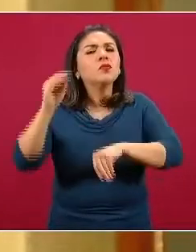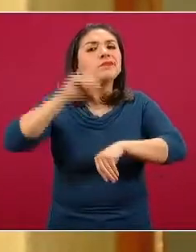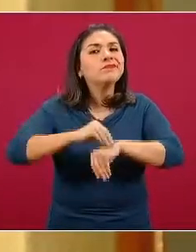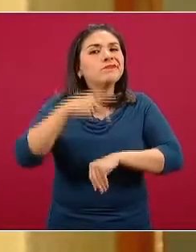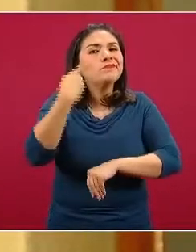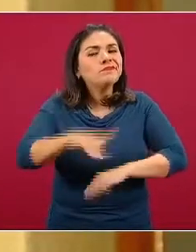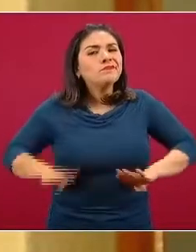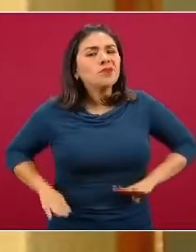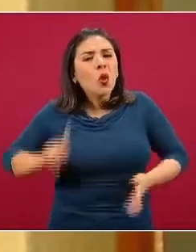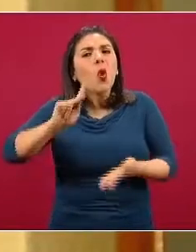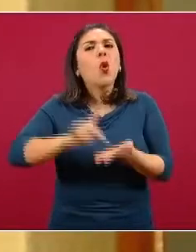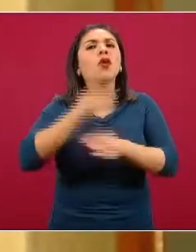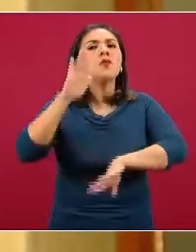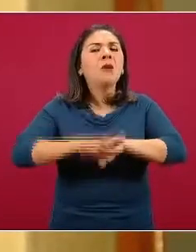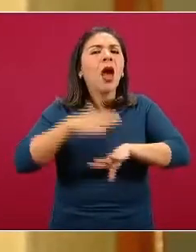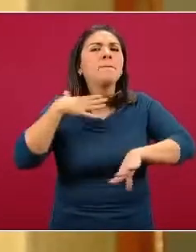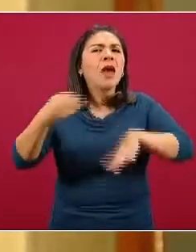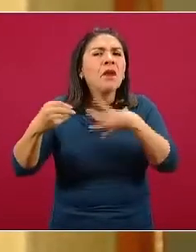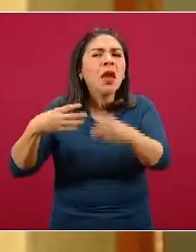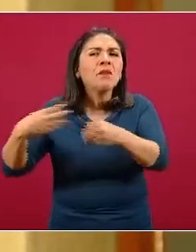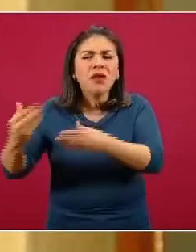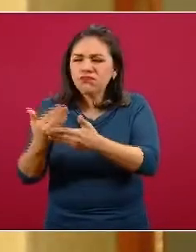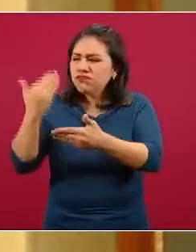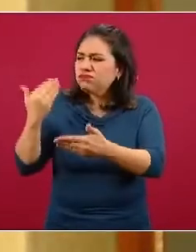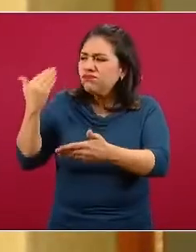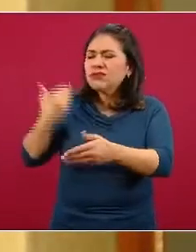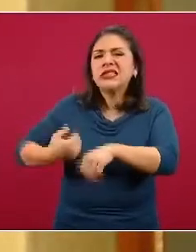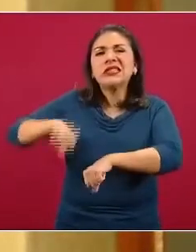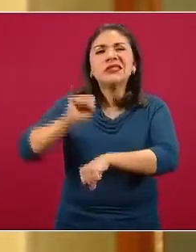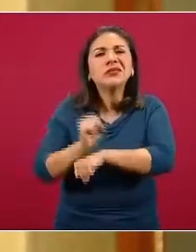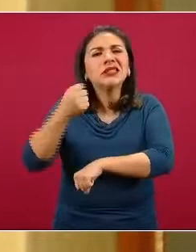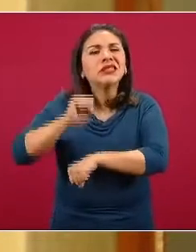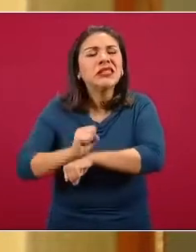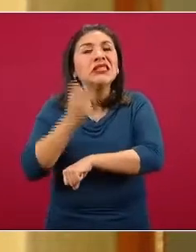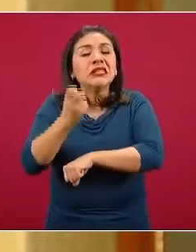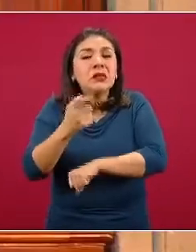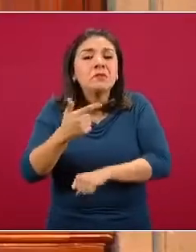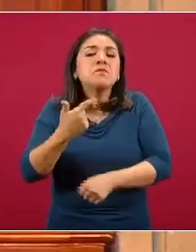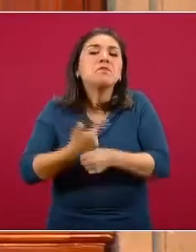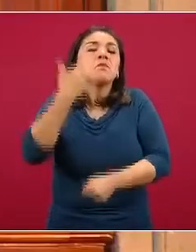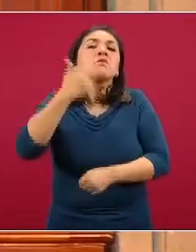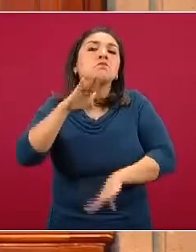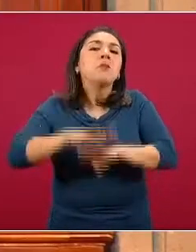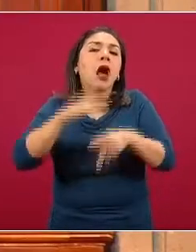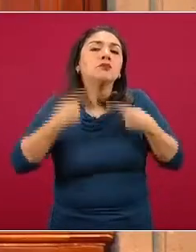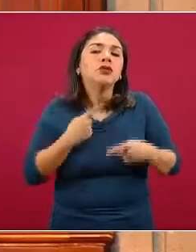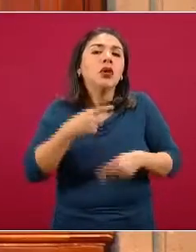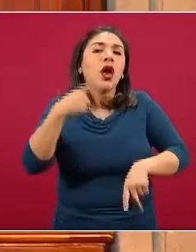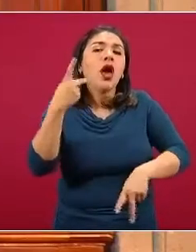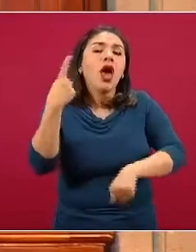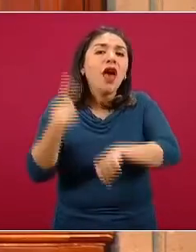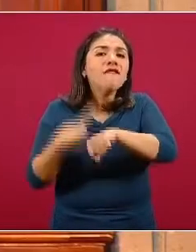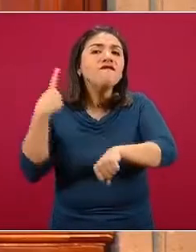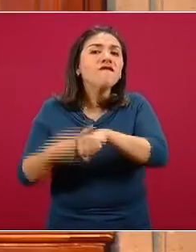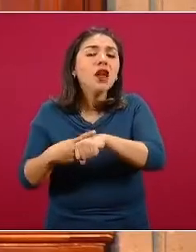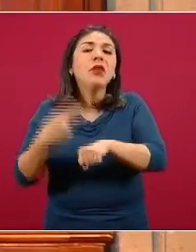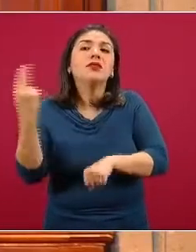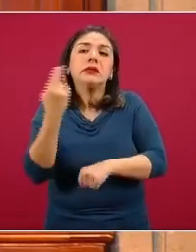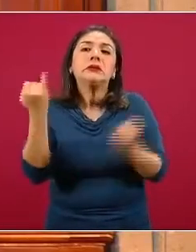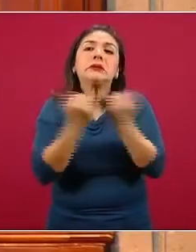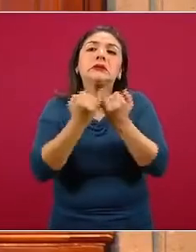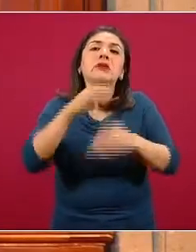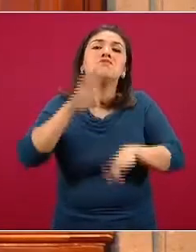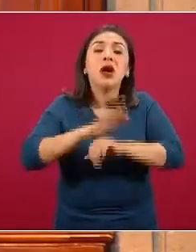presentando rebrotes en las últimas semanas, y esto significa un incremento de casos, y cuando hay incremento de casos se incrementa también